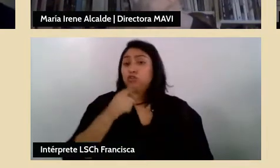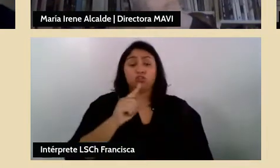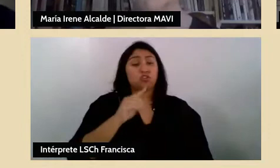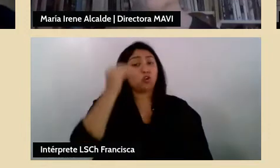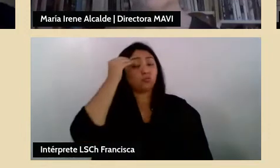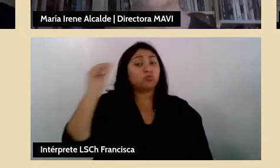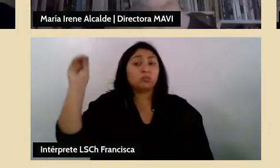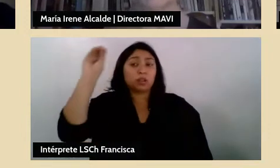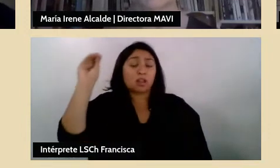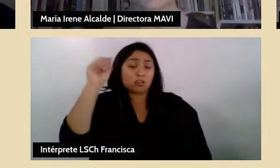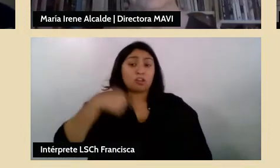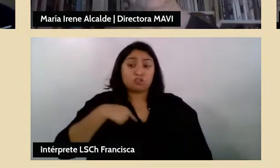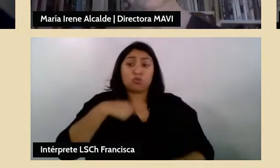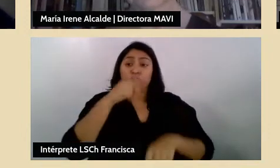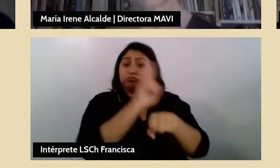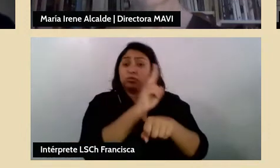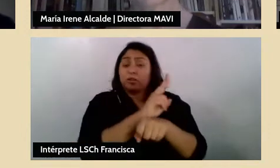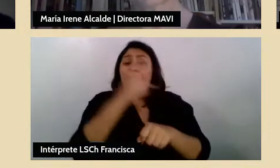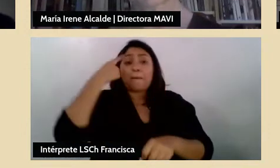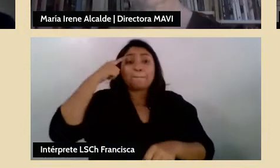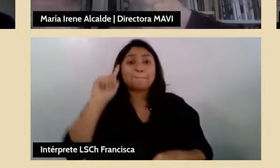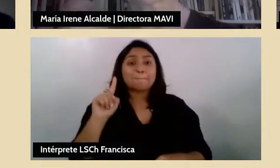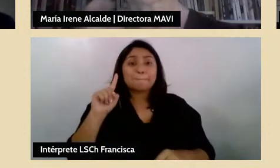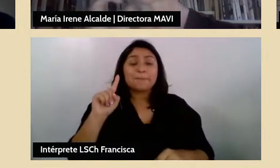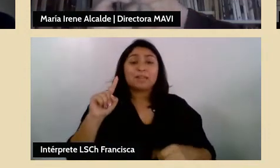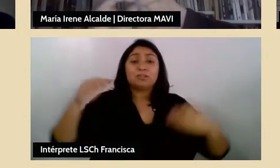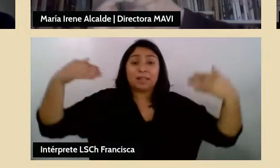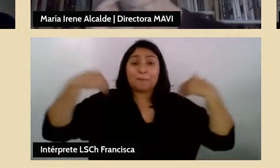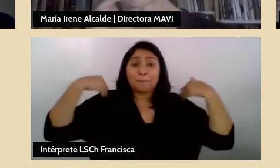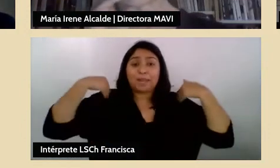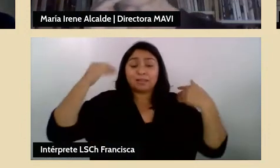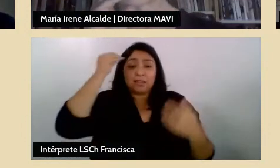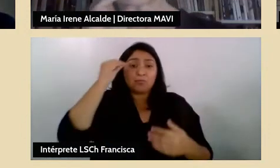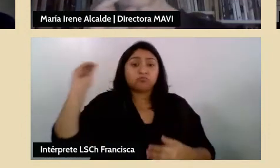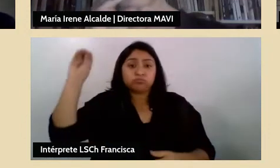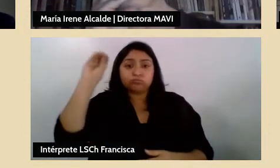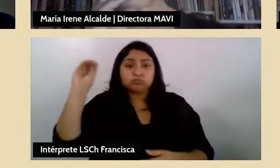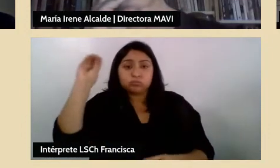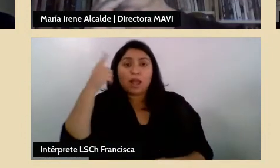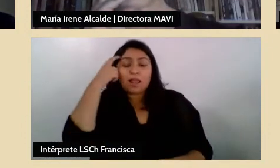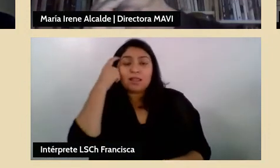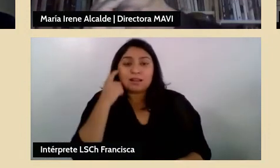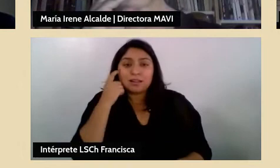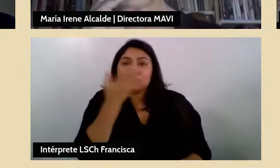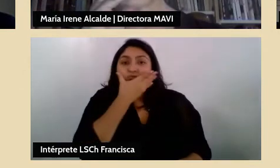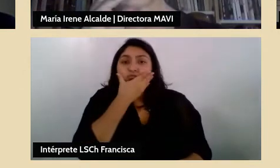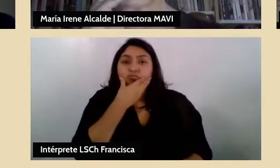pedagoga, pero este ejercicio curatorial creo que es como bonito.